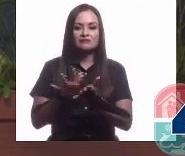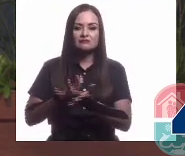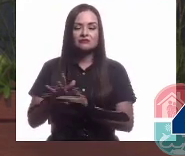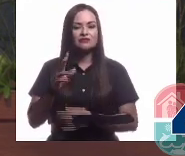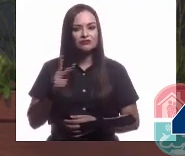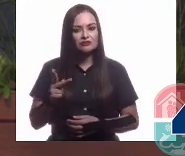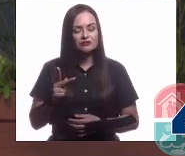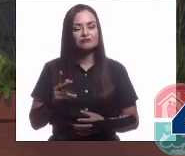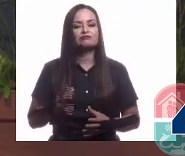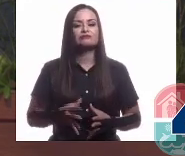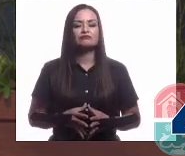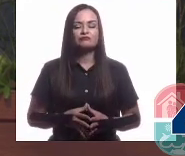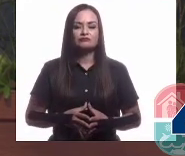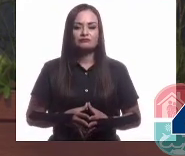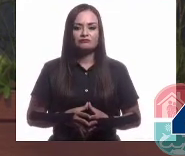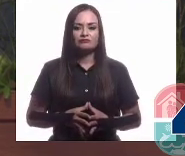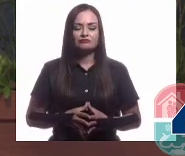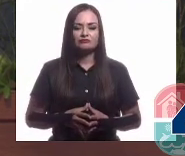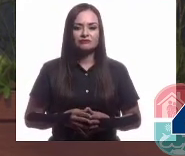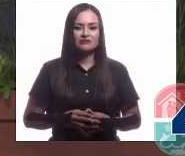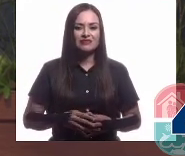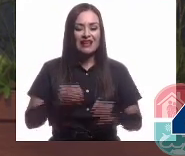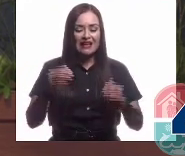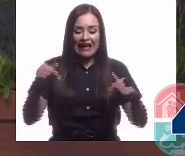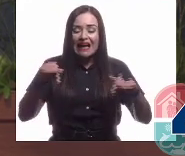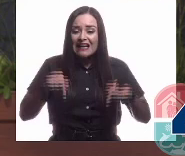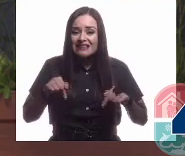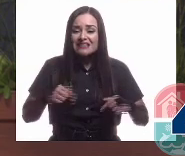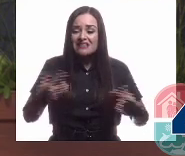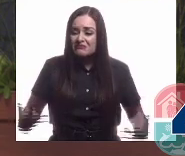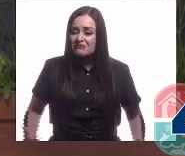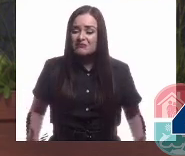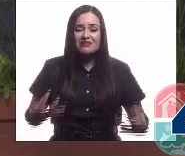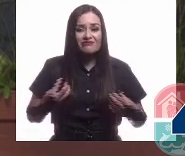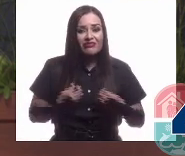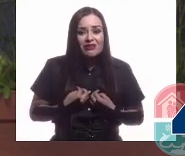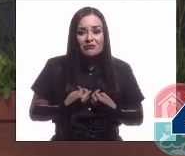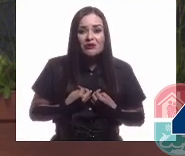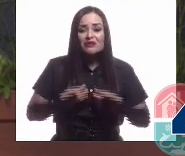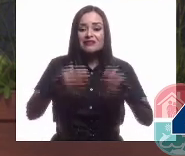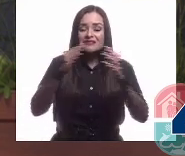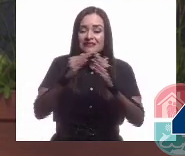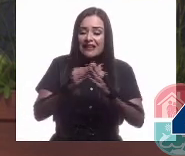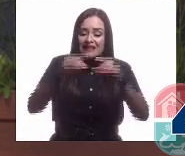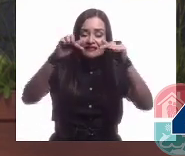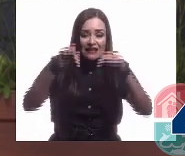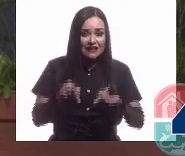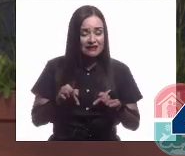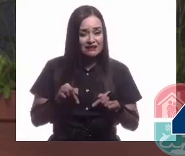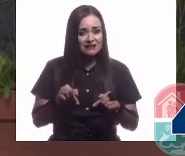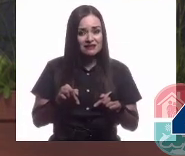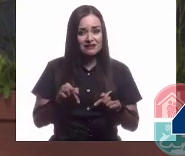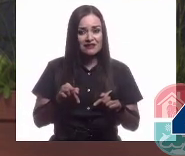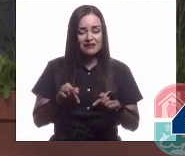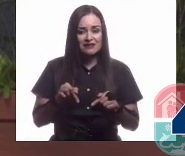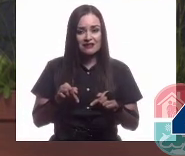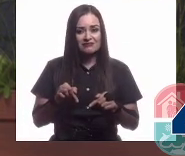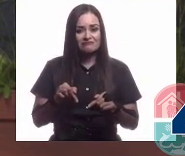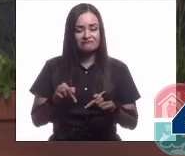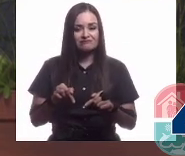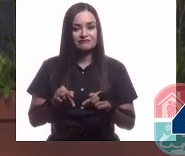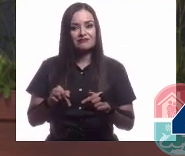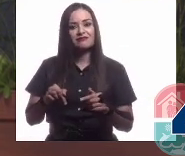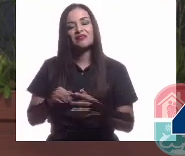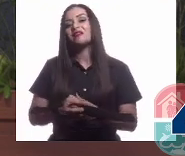Aquí vivimos, este es nuestro hogar, no tenemos otro. Nuestro sustento depende de nuestra